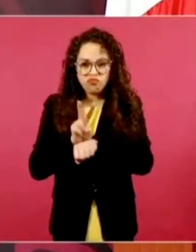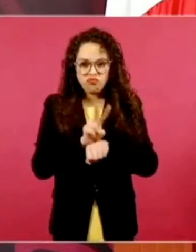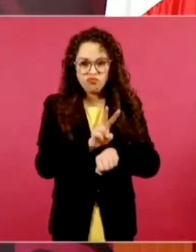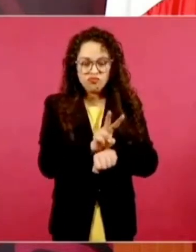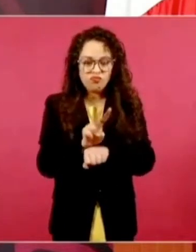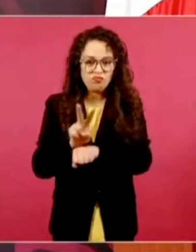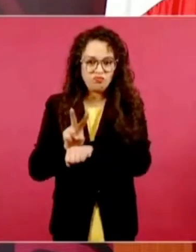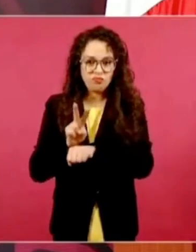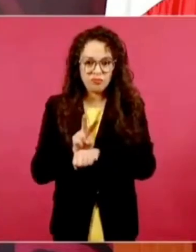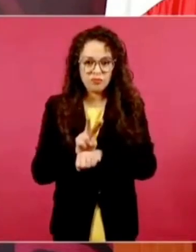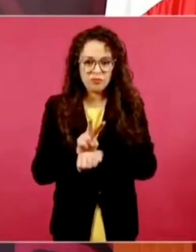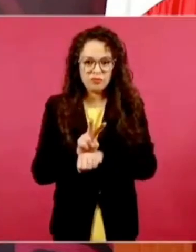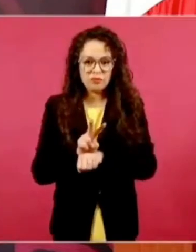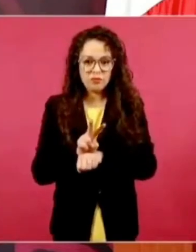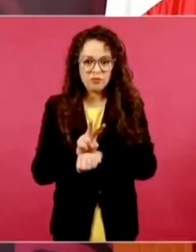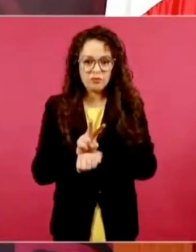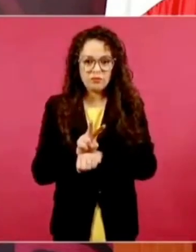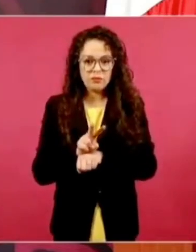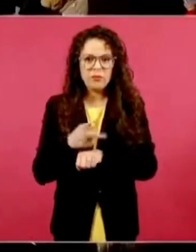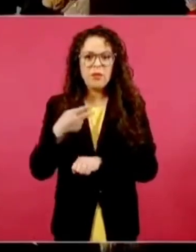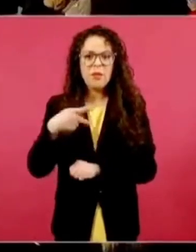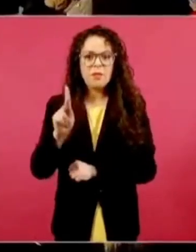¿Y quiénes eran? Los mismos.